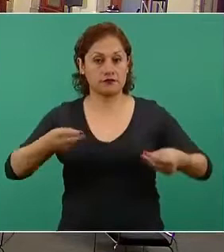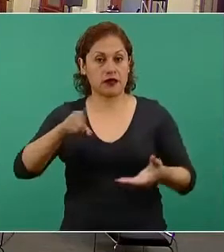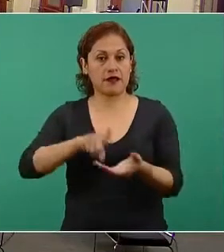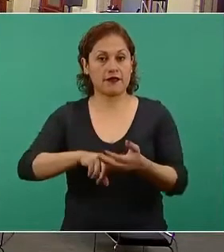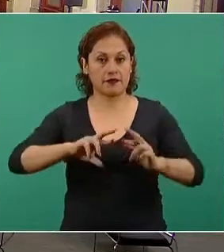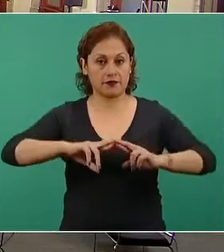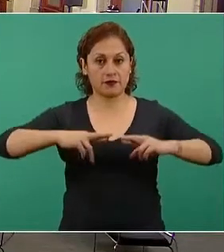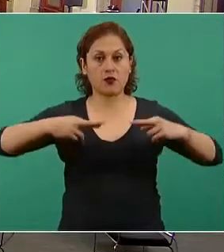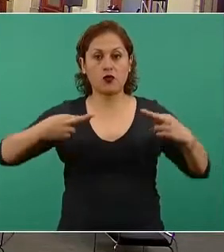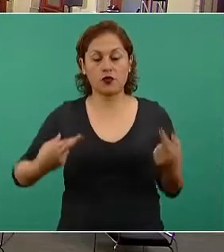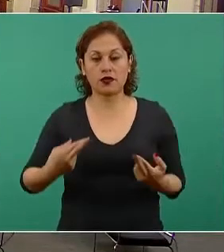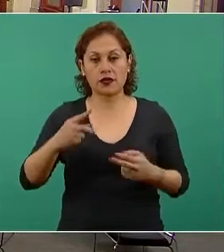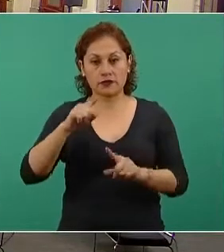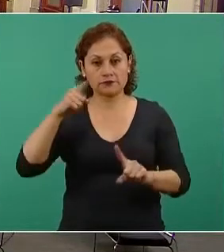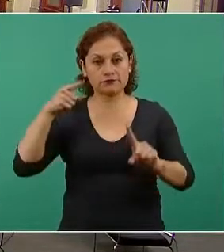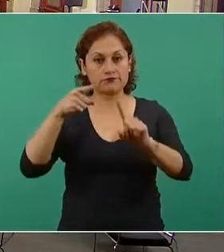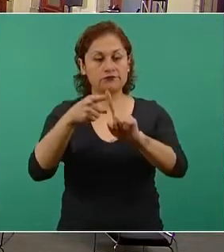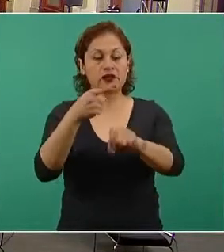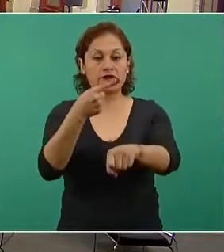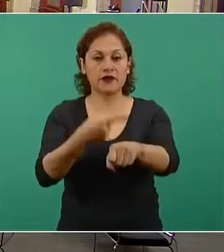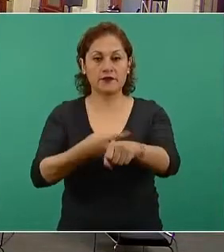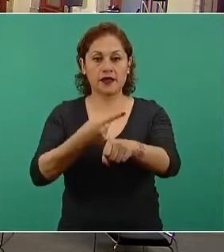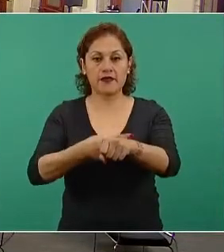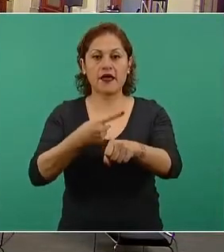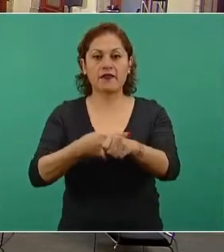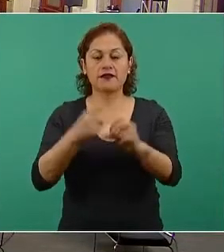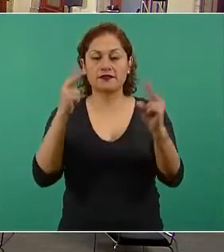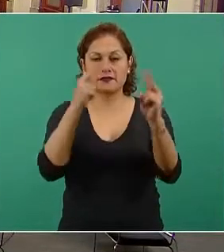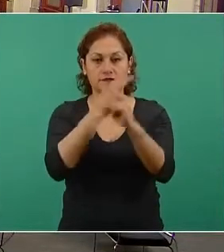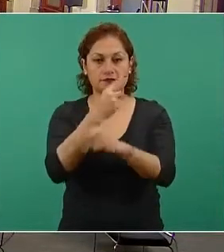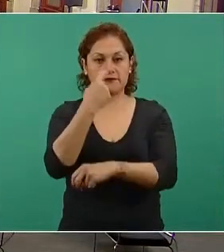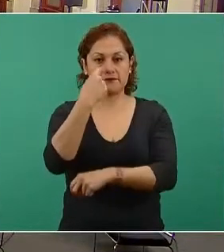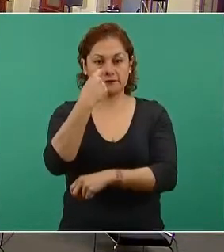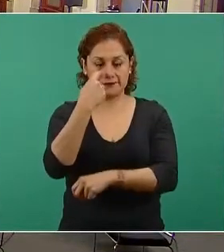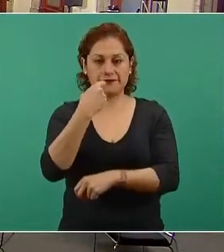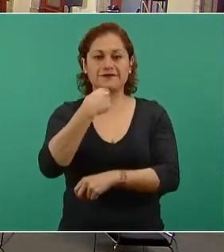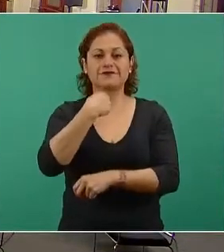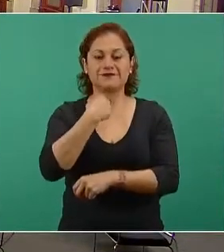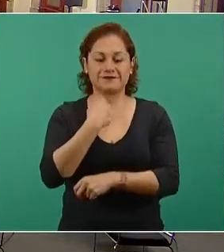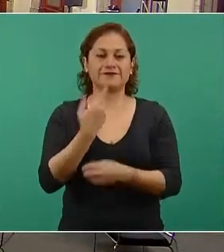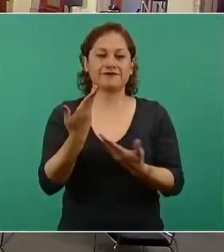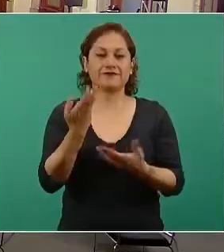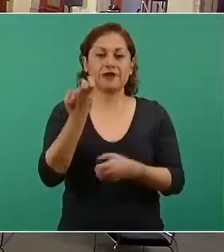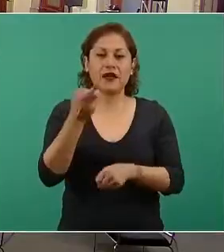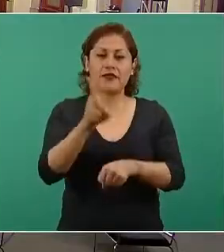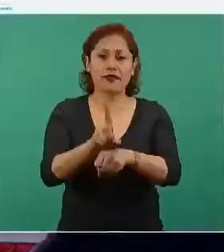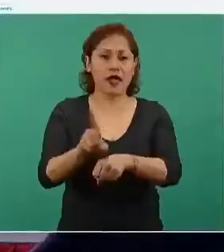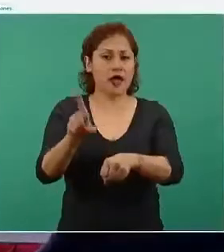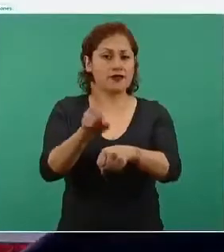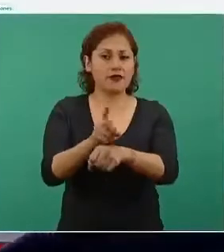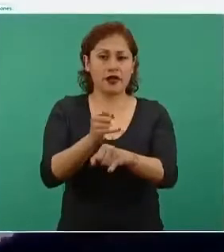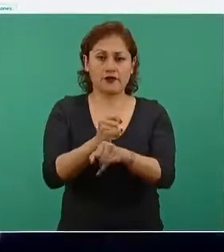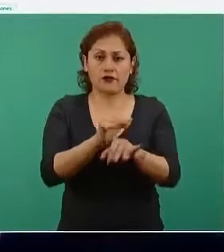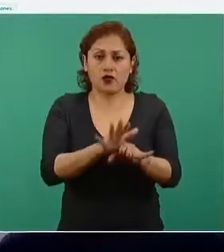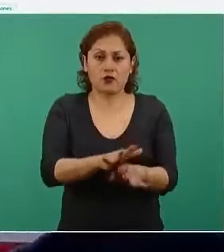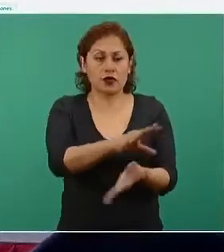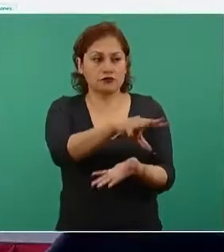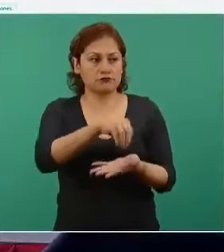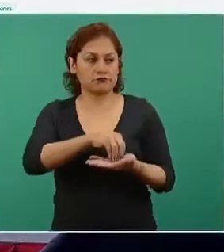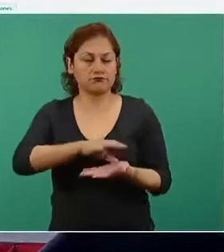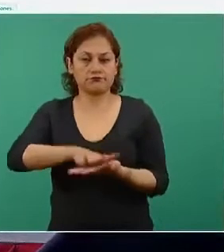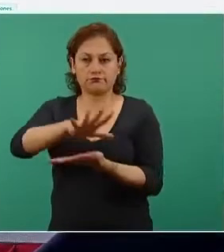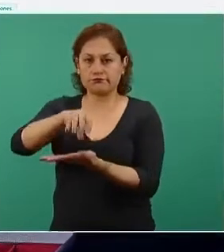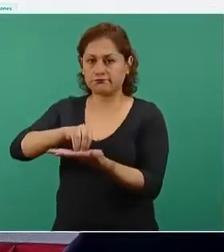Enfermedades Respiratorias Virales, pues es información que se mueve día con día, minuto a minuto. Es una plataforma